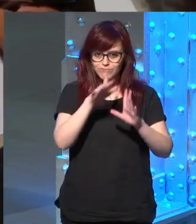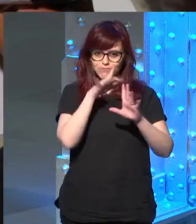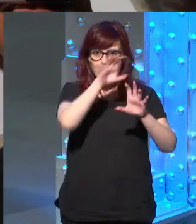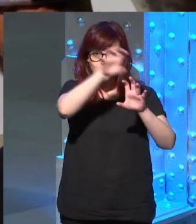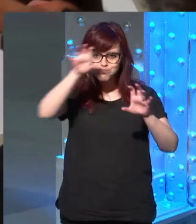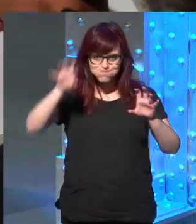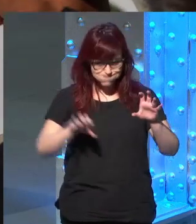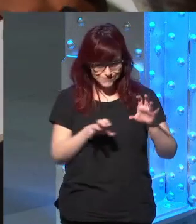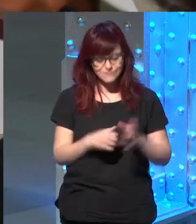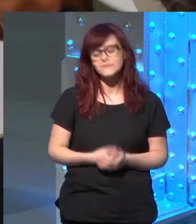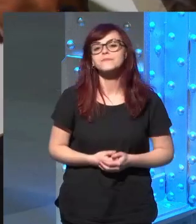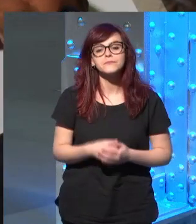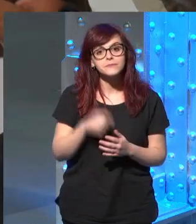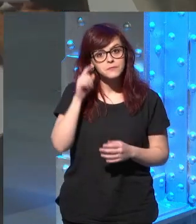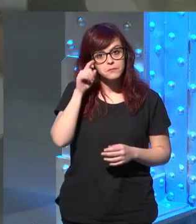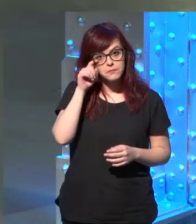tarde.